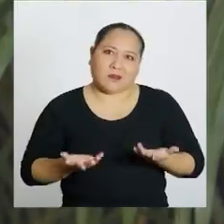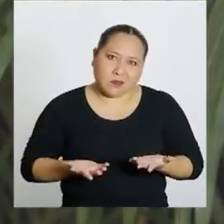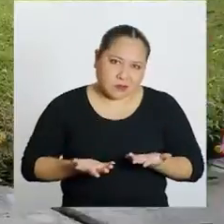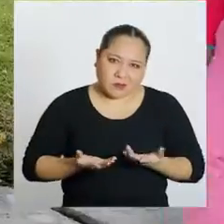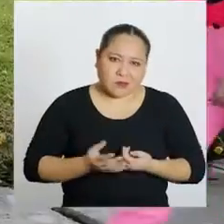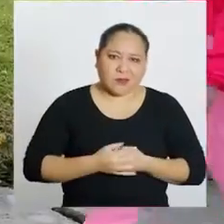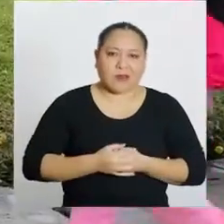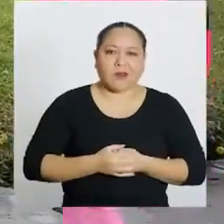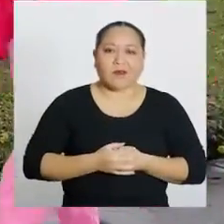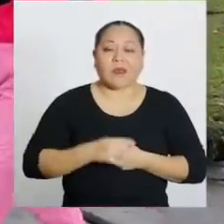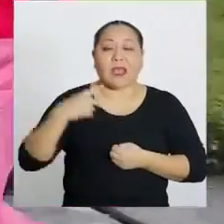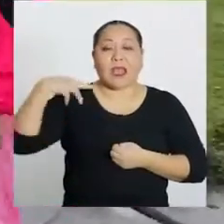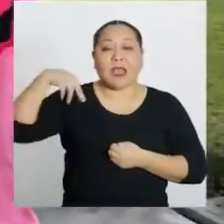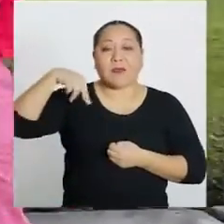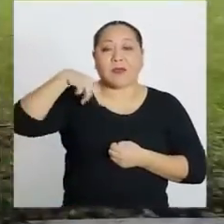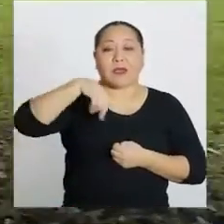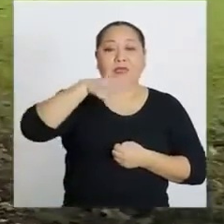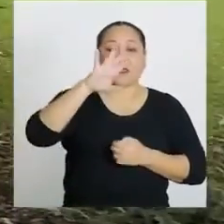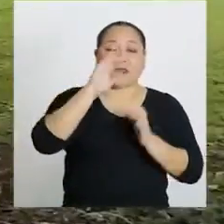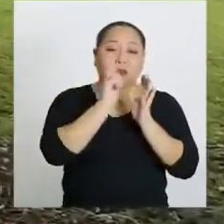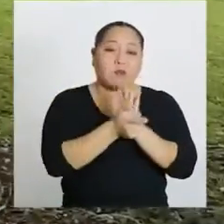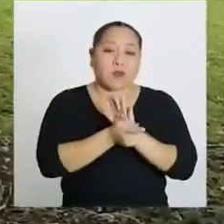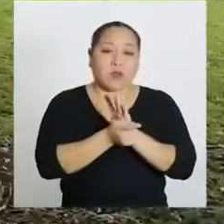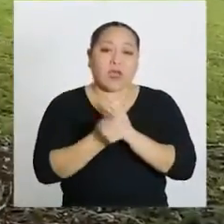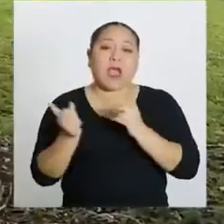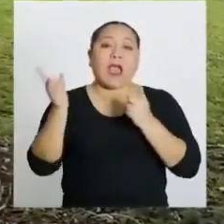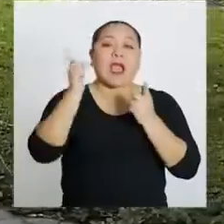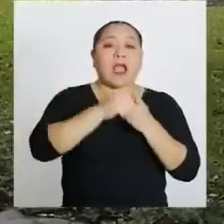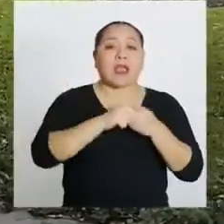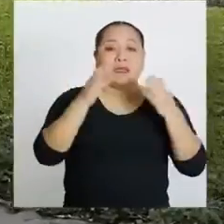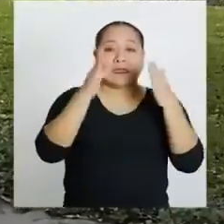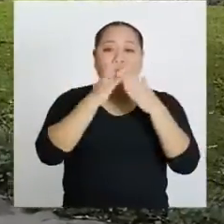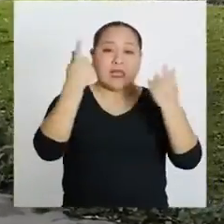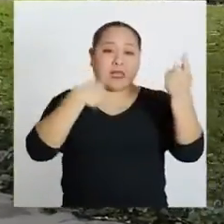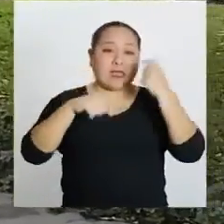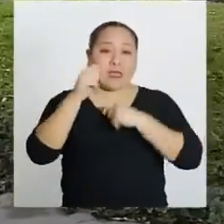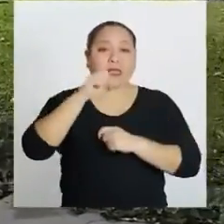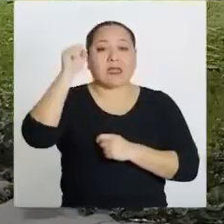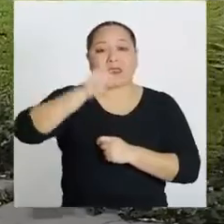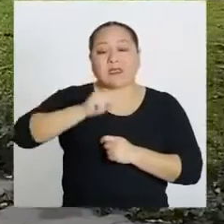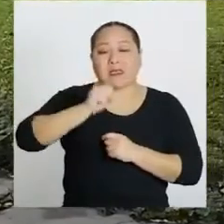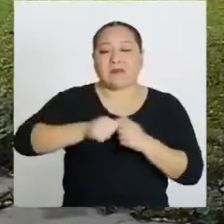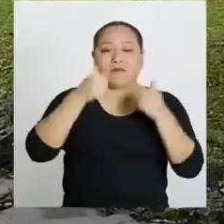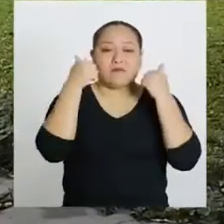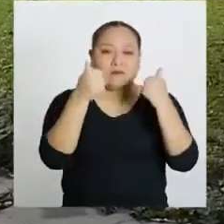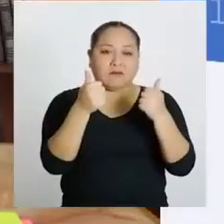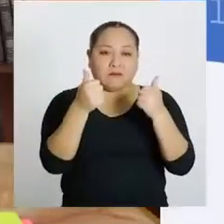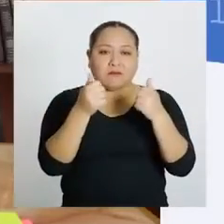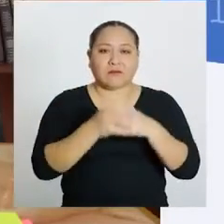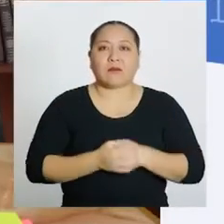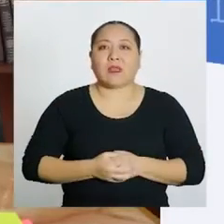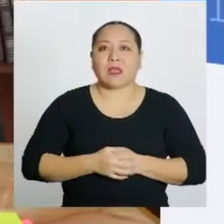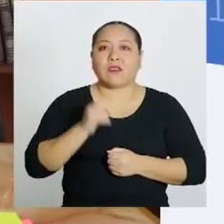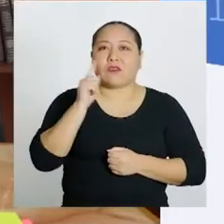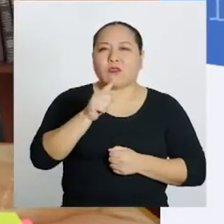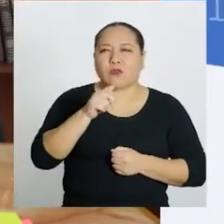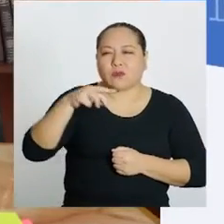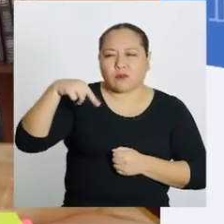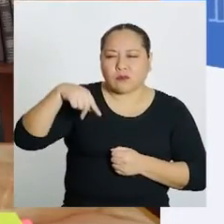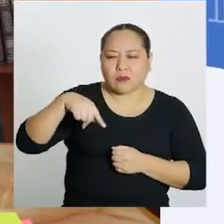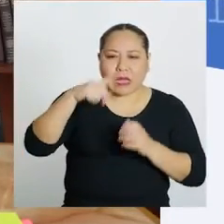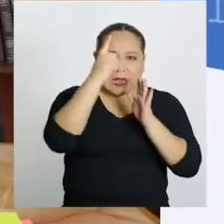considerable. Caminar 5 minutos hasta la bodega sí es una actividad física. Si armas tu lista de comidas